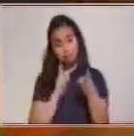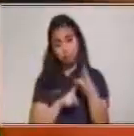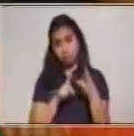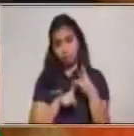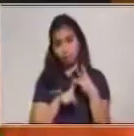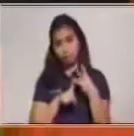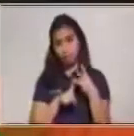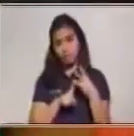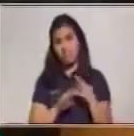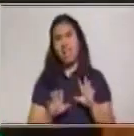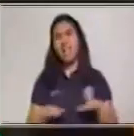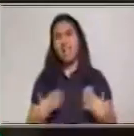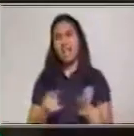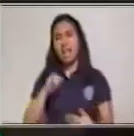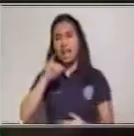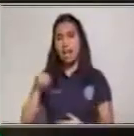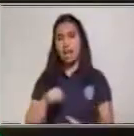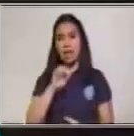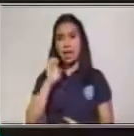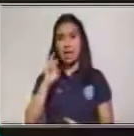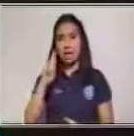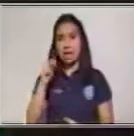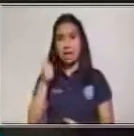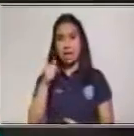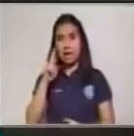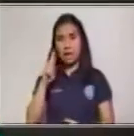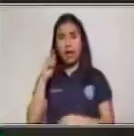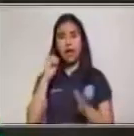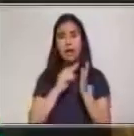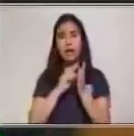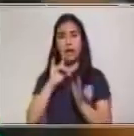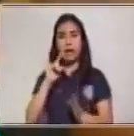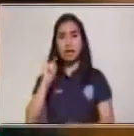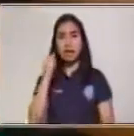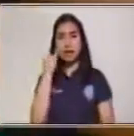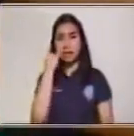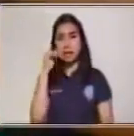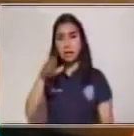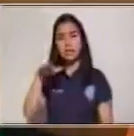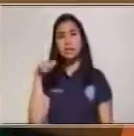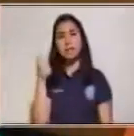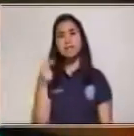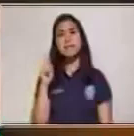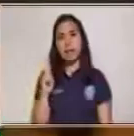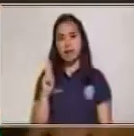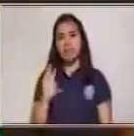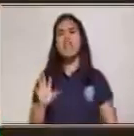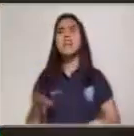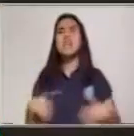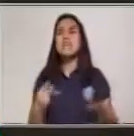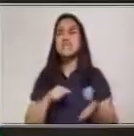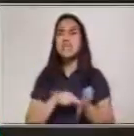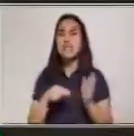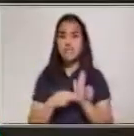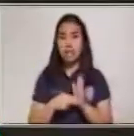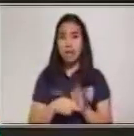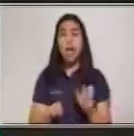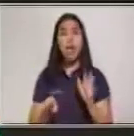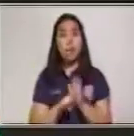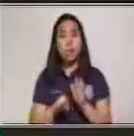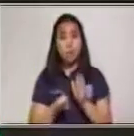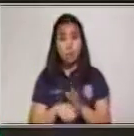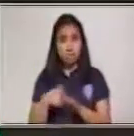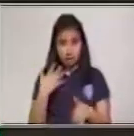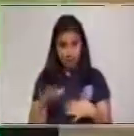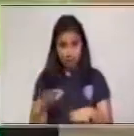es jerarquizar. Y jerarquizar es priorizar esa información. Tú vas a